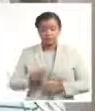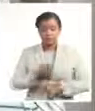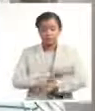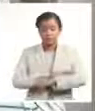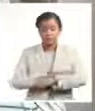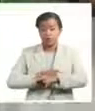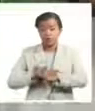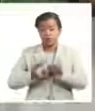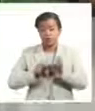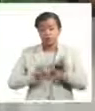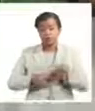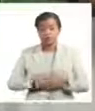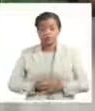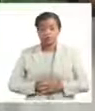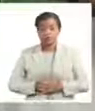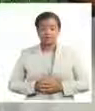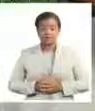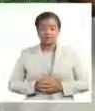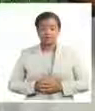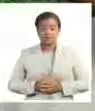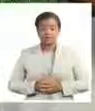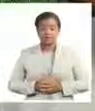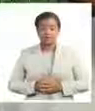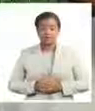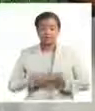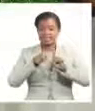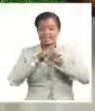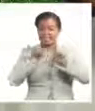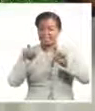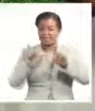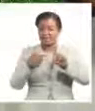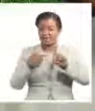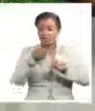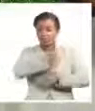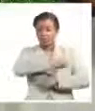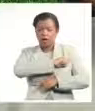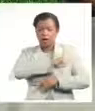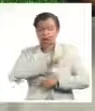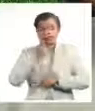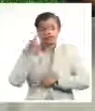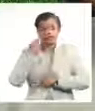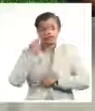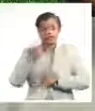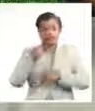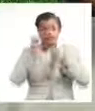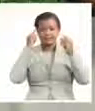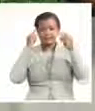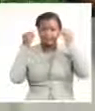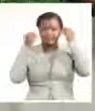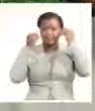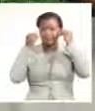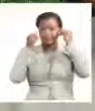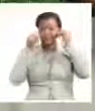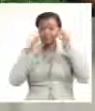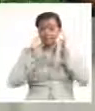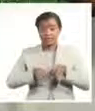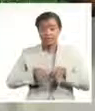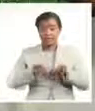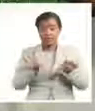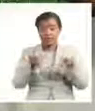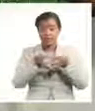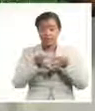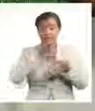desarrollo el tema ha sido muy polémico de verdad el comisionado acaba de explicar